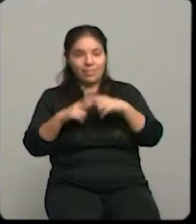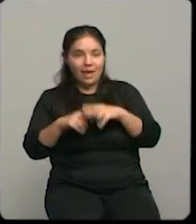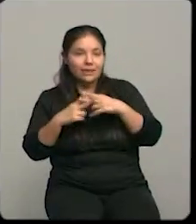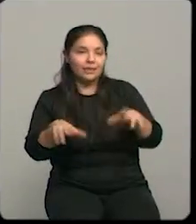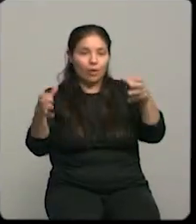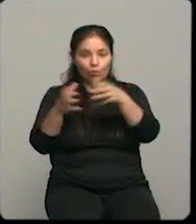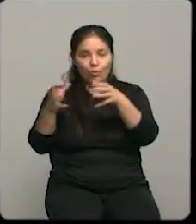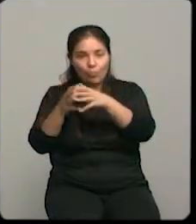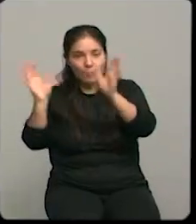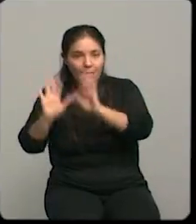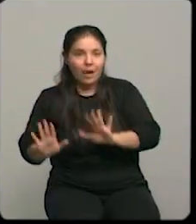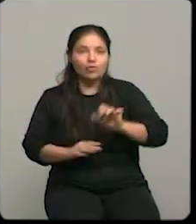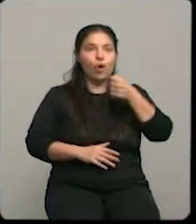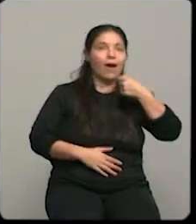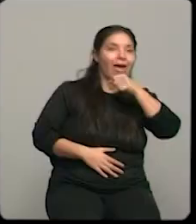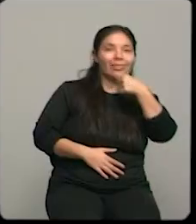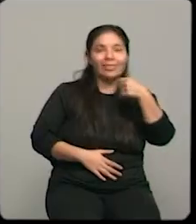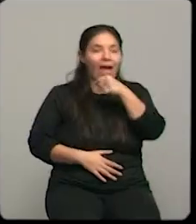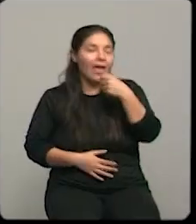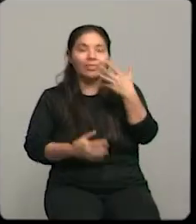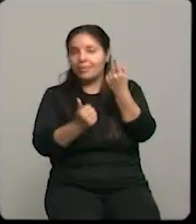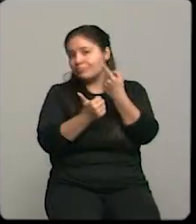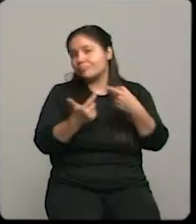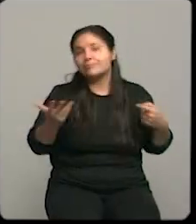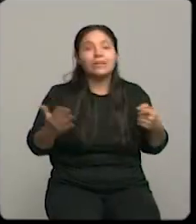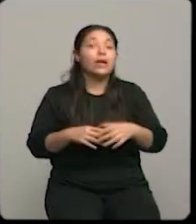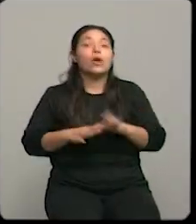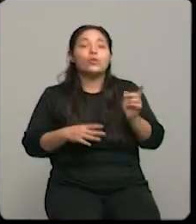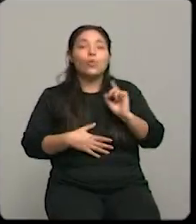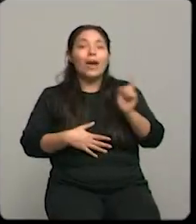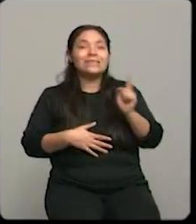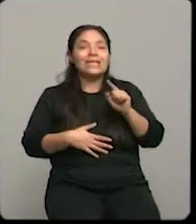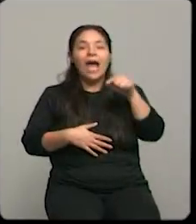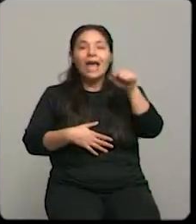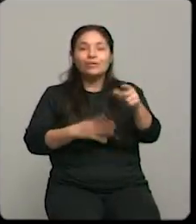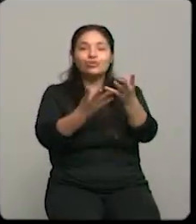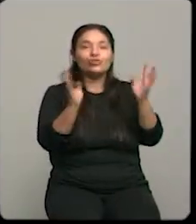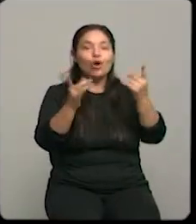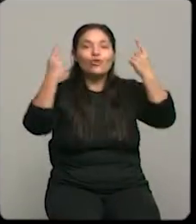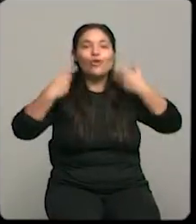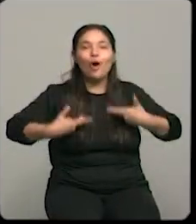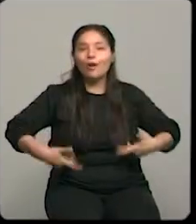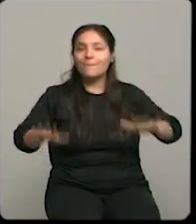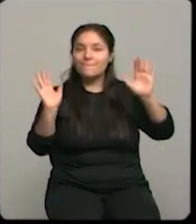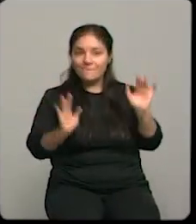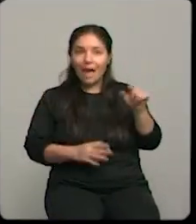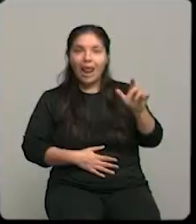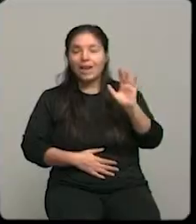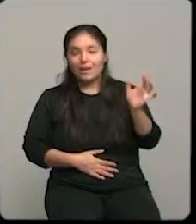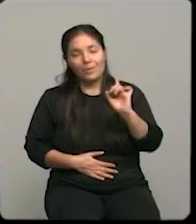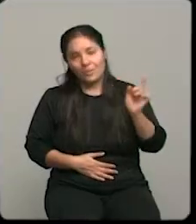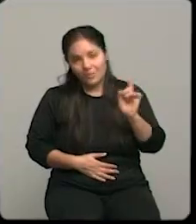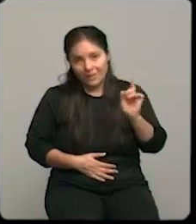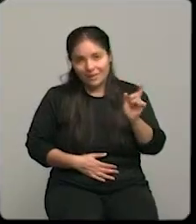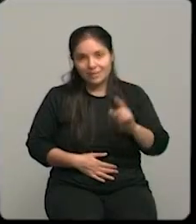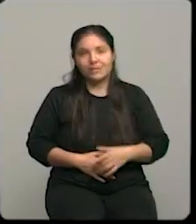bandas, de los cantantes y demás, que no es lo normal, lo tradicional que vos hacías, que decir, bueno, vamos a hacer